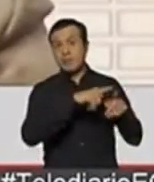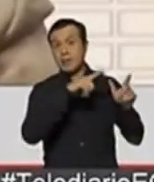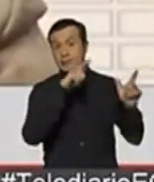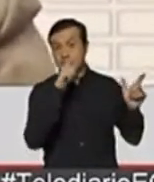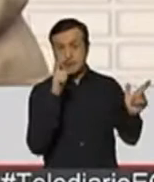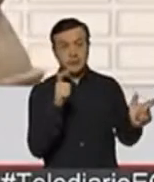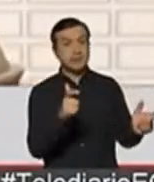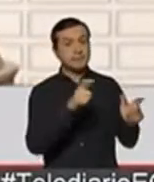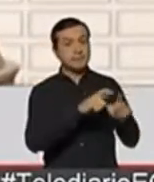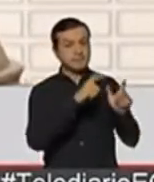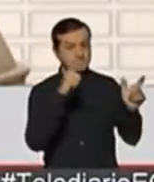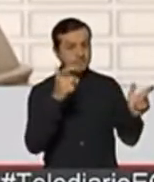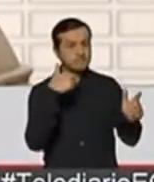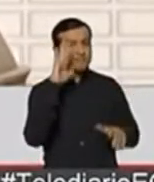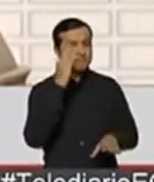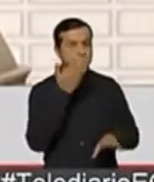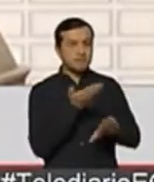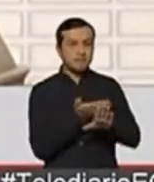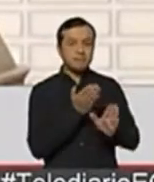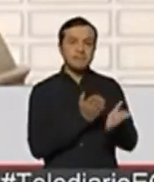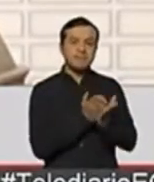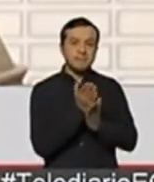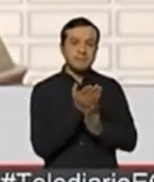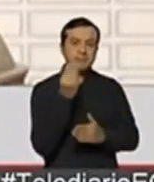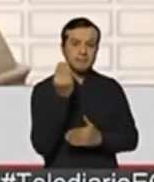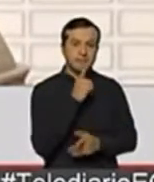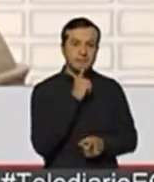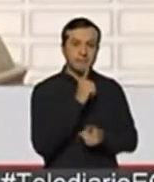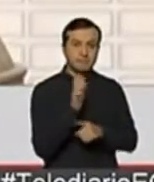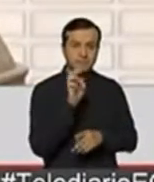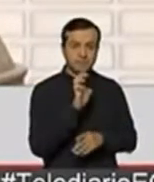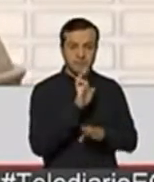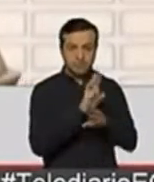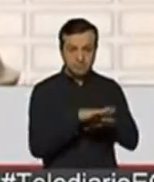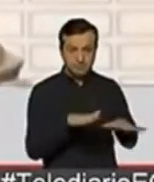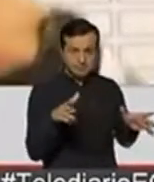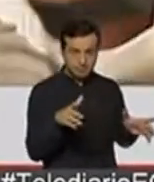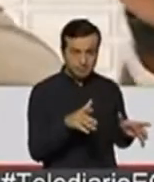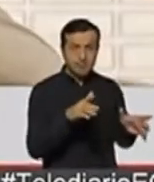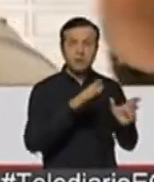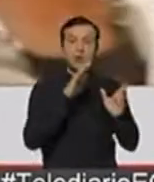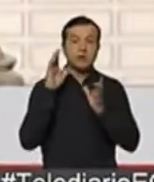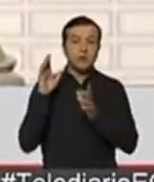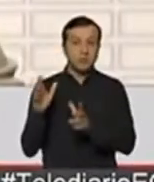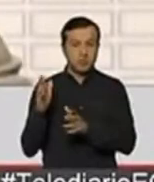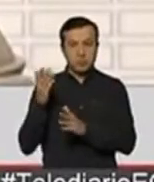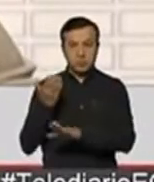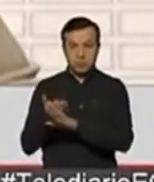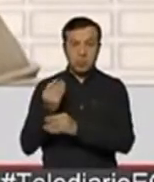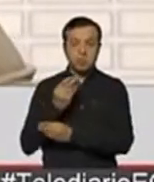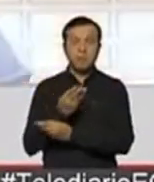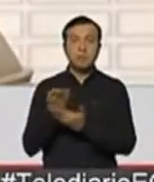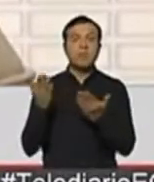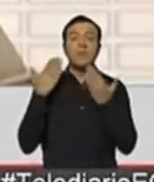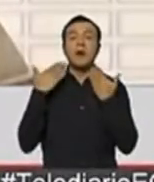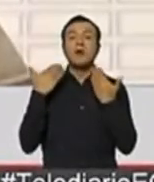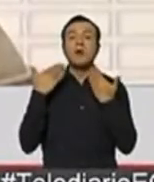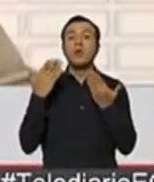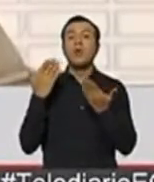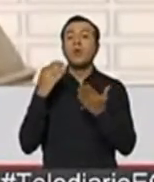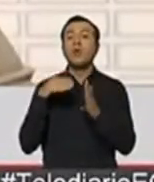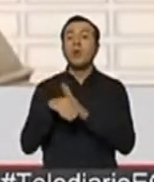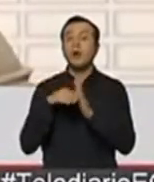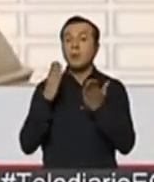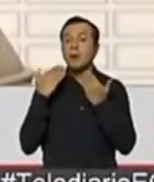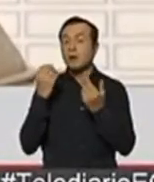ampliación de la oferta para los jóvenes estudiantes universitarios, y el otro para el Banco de Guayaquil.